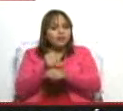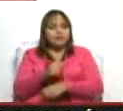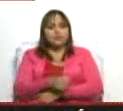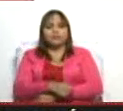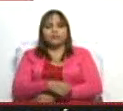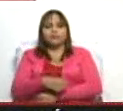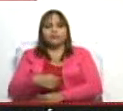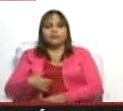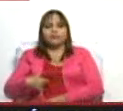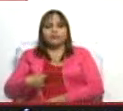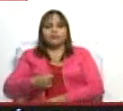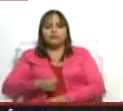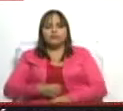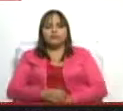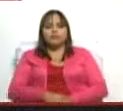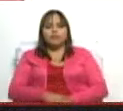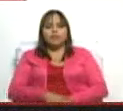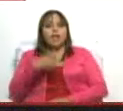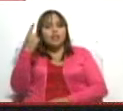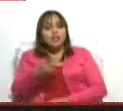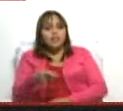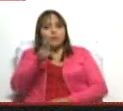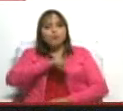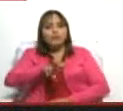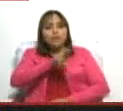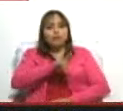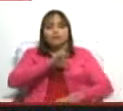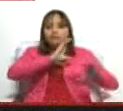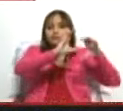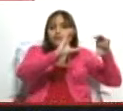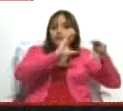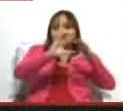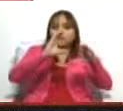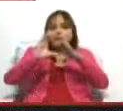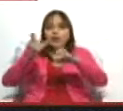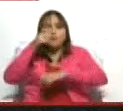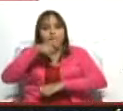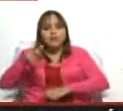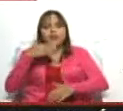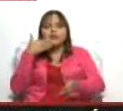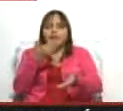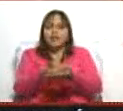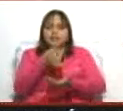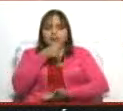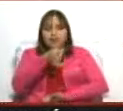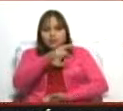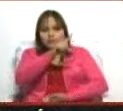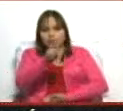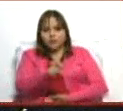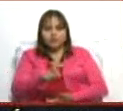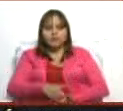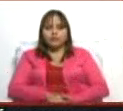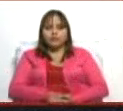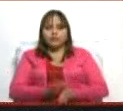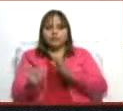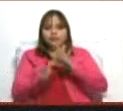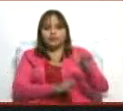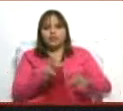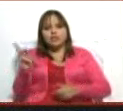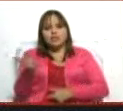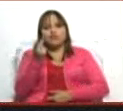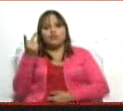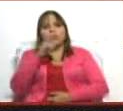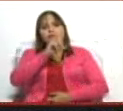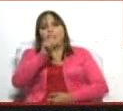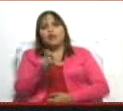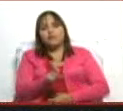Nuestro pueblo, y hay que aprovechar toda esa plataforma, toda. Gracias, Marino. La segunda pregunta